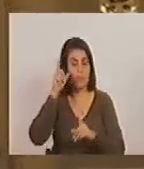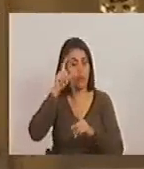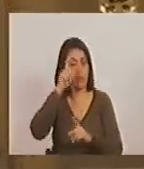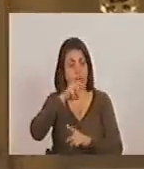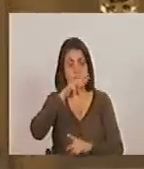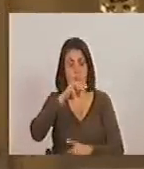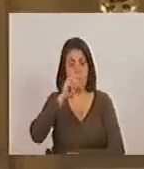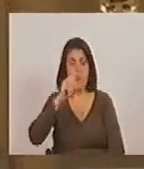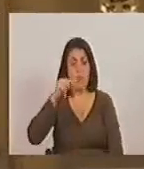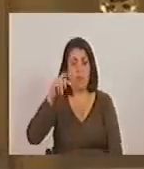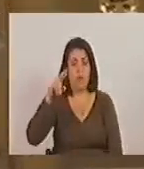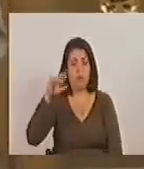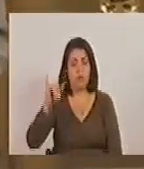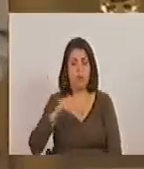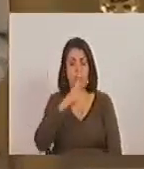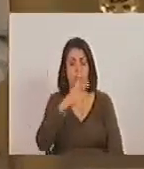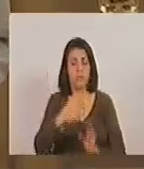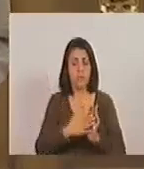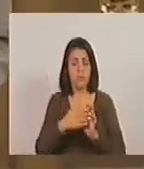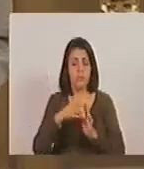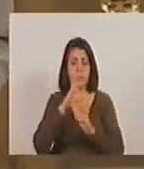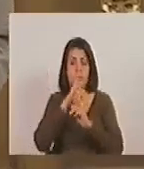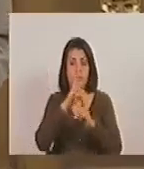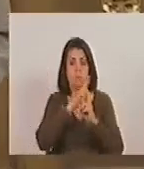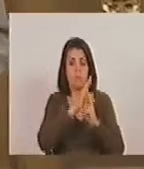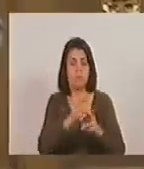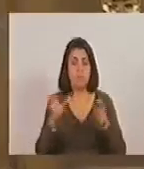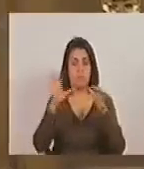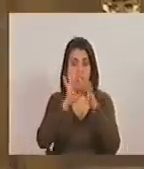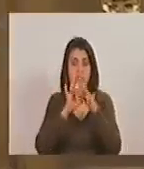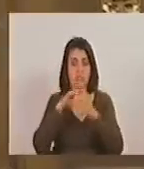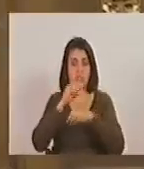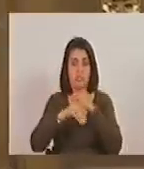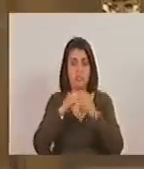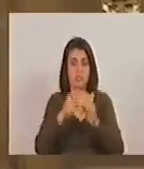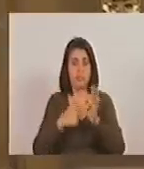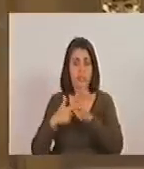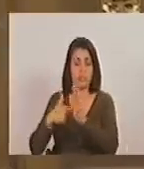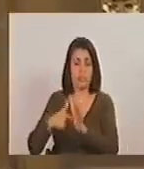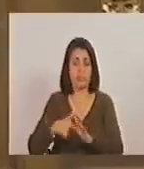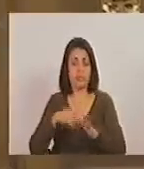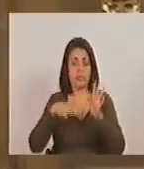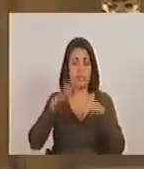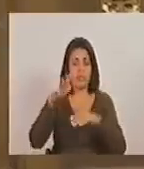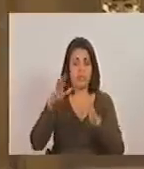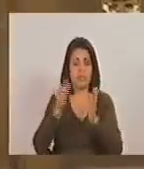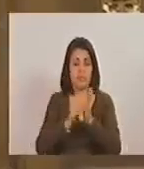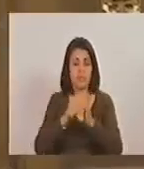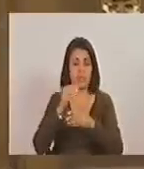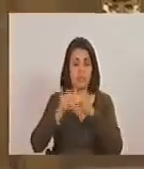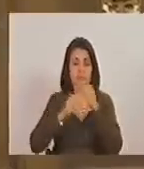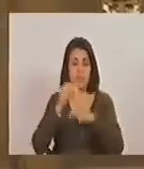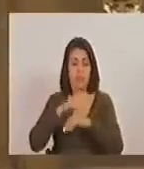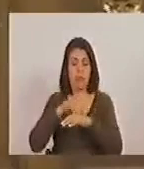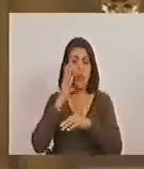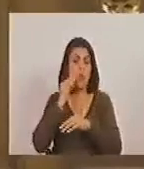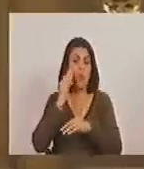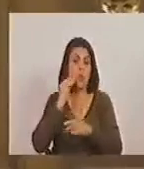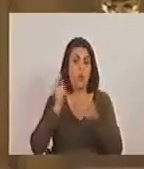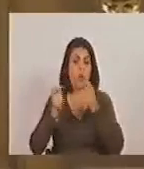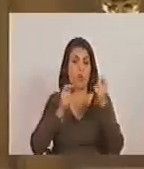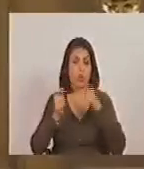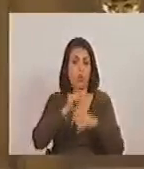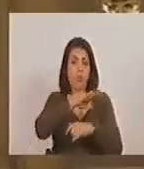Monroe como una respuesta a un esfuerzo de unidad. Era un ejército de más de 15.000 hombres con experiencia que controló